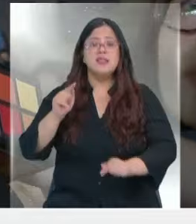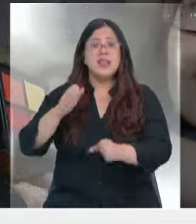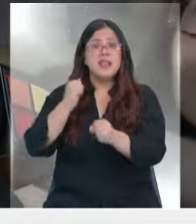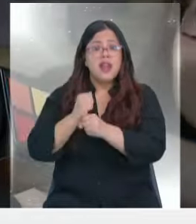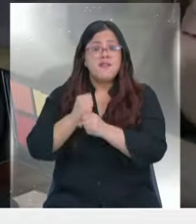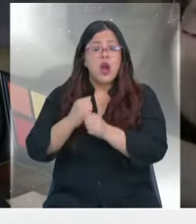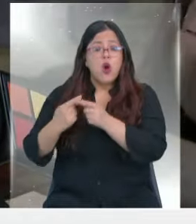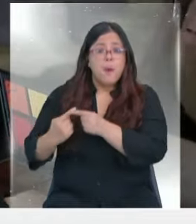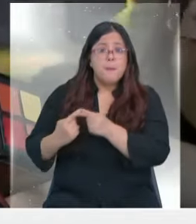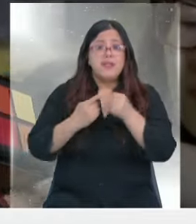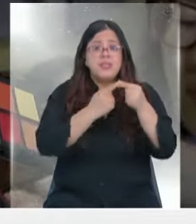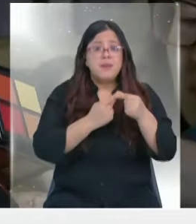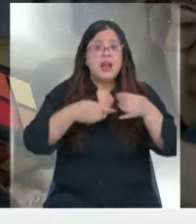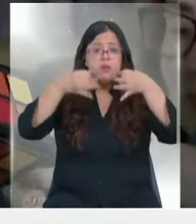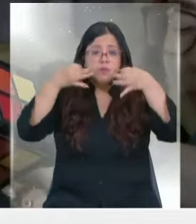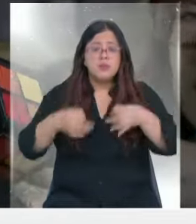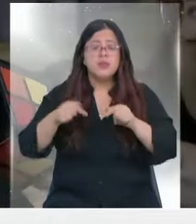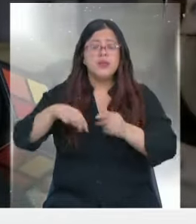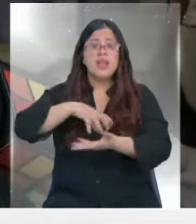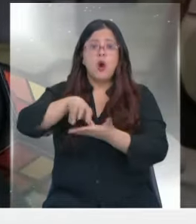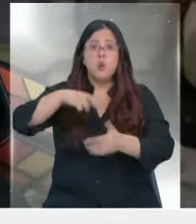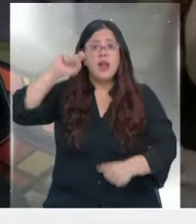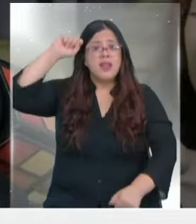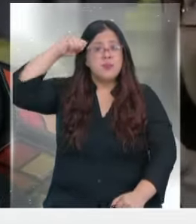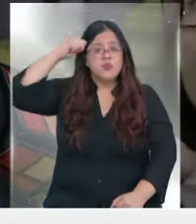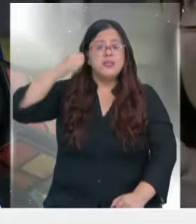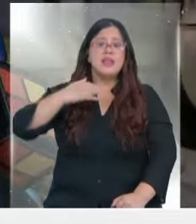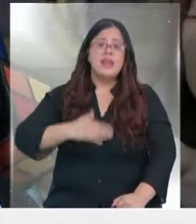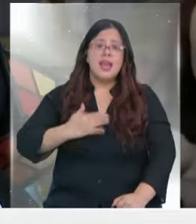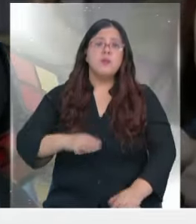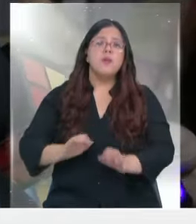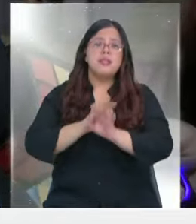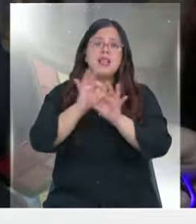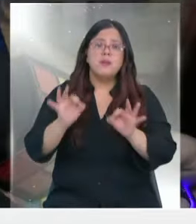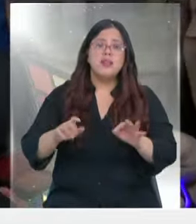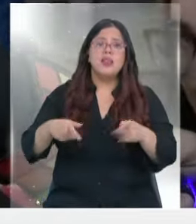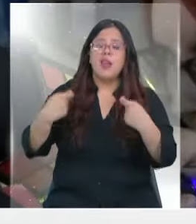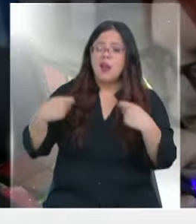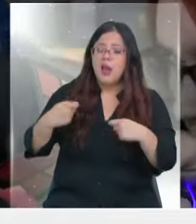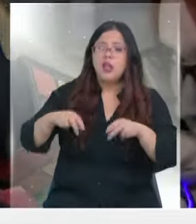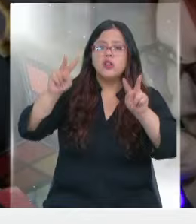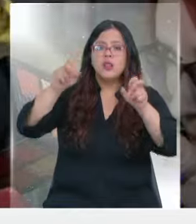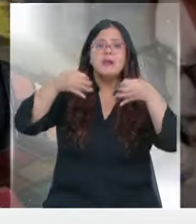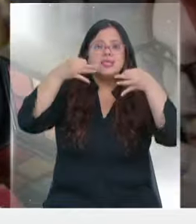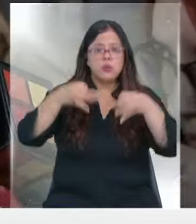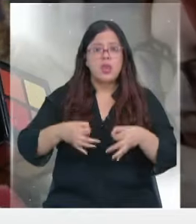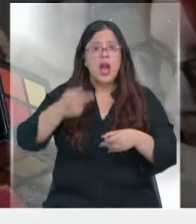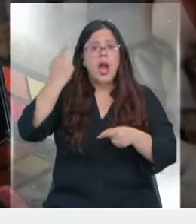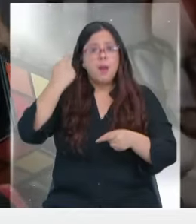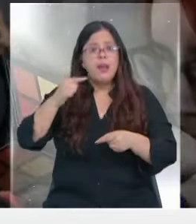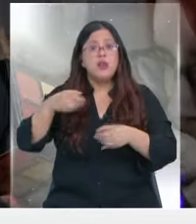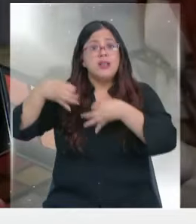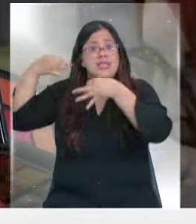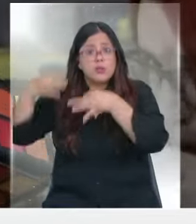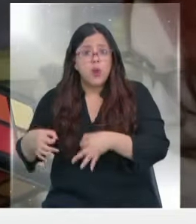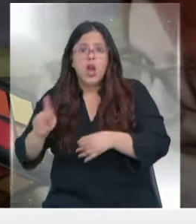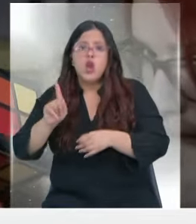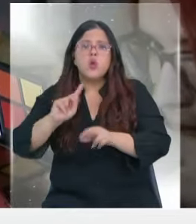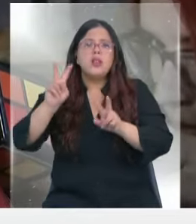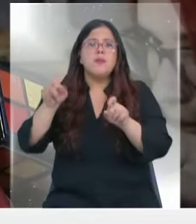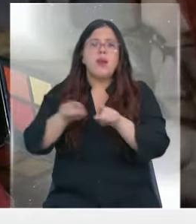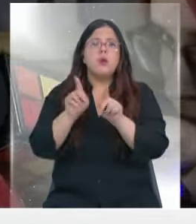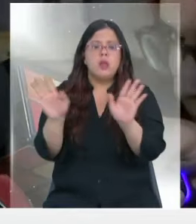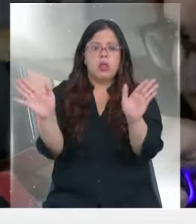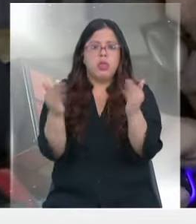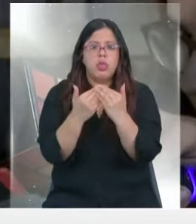es mantener esa vida buena que existe aquí en Providencia. Queremos hacer especialmente inversiones en materia de seguridad, pero estamos más seguros no en la medida que nos encerramos más en